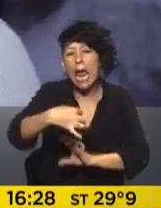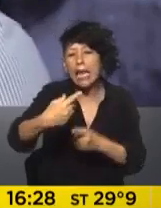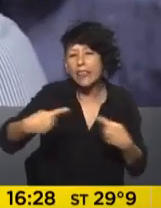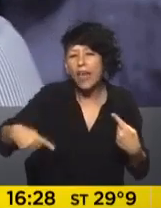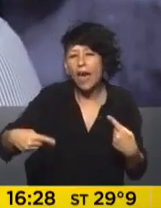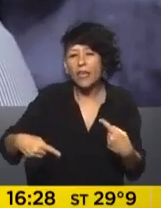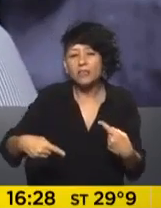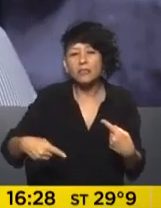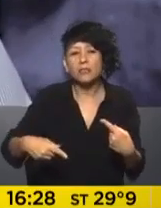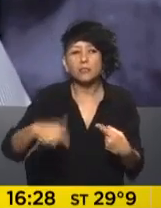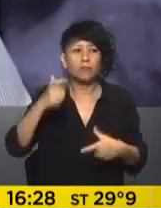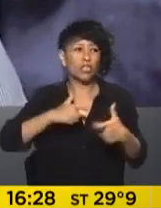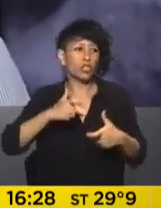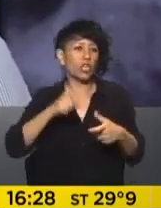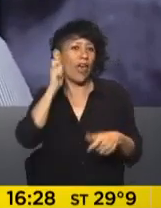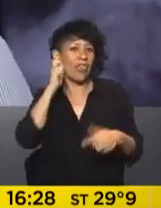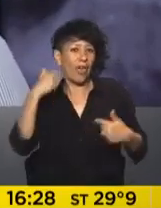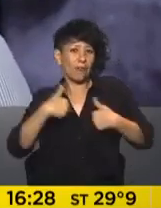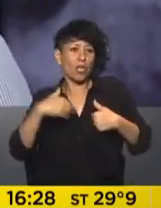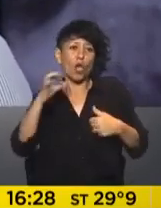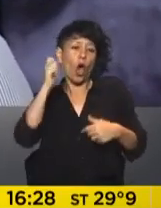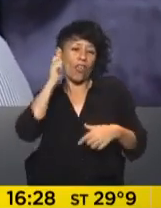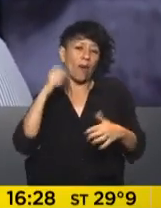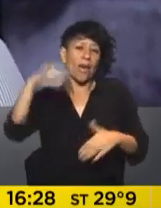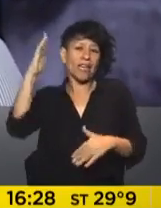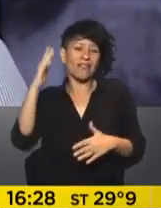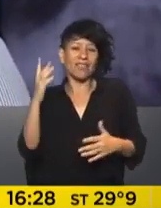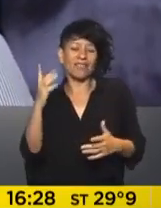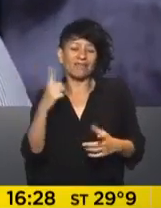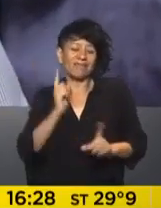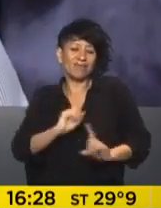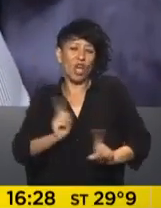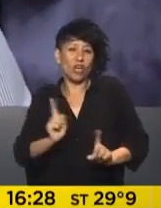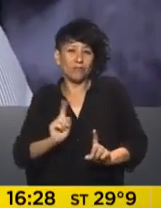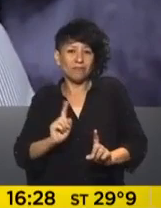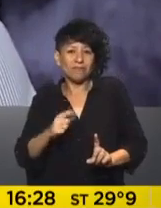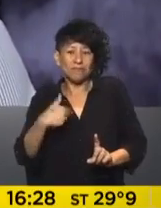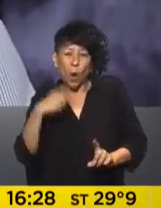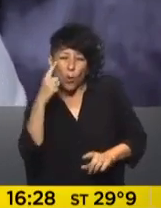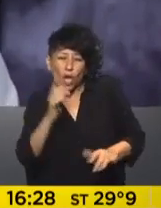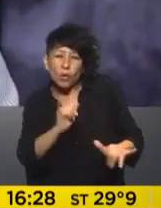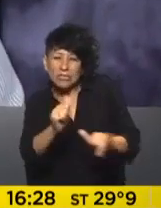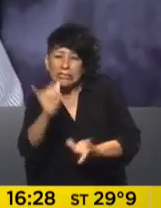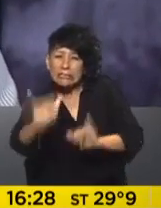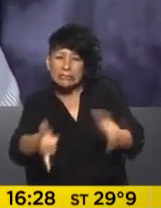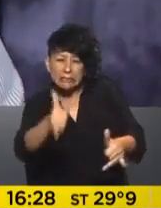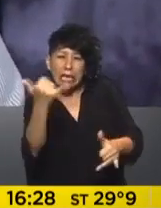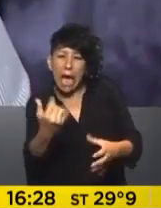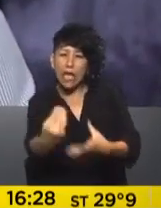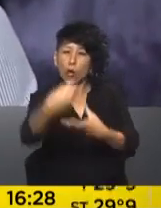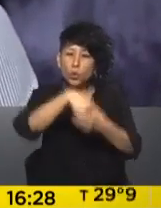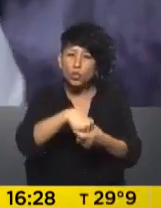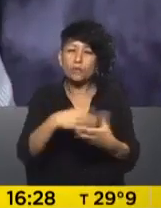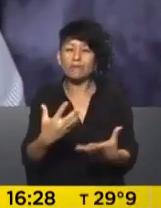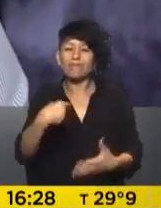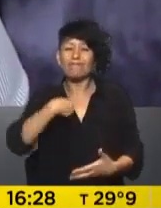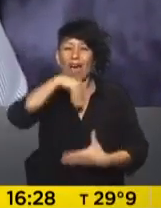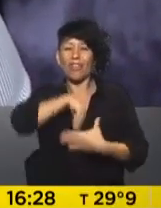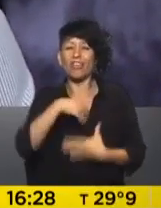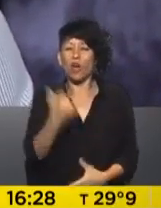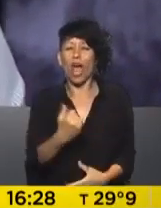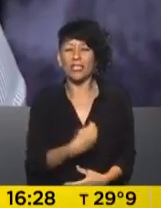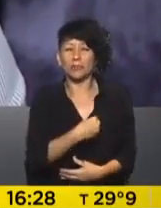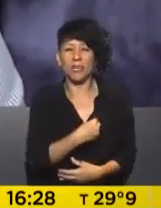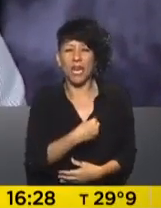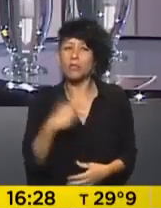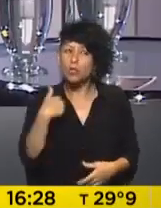de mi edad o más grandes no lo están haciendo. Entonces, lo veo con esperanza. Es lo que me queda. Tengo que seguir